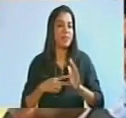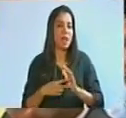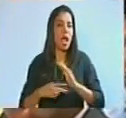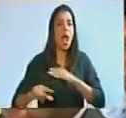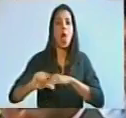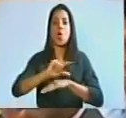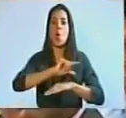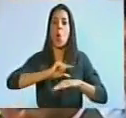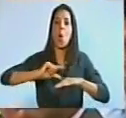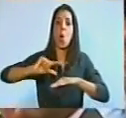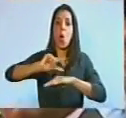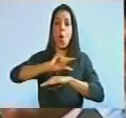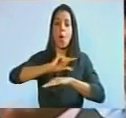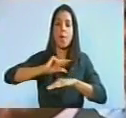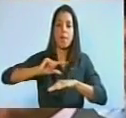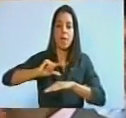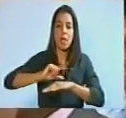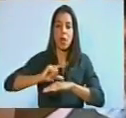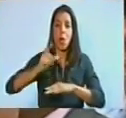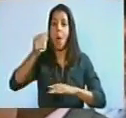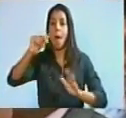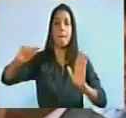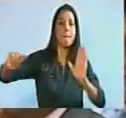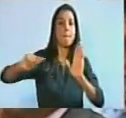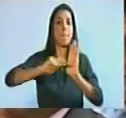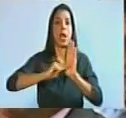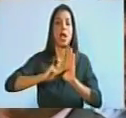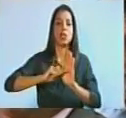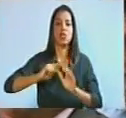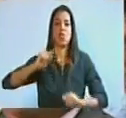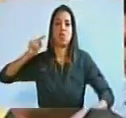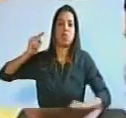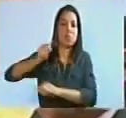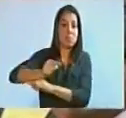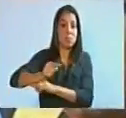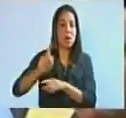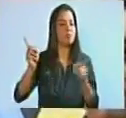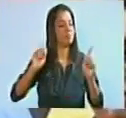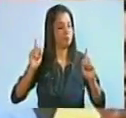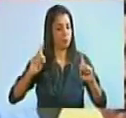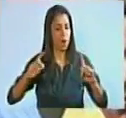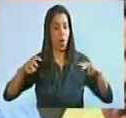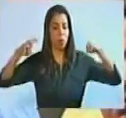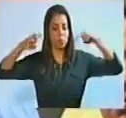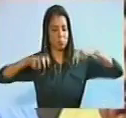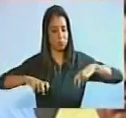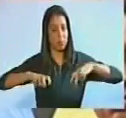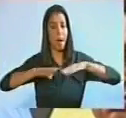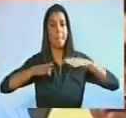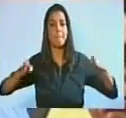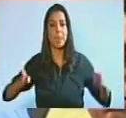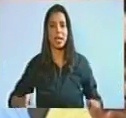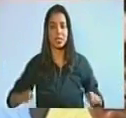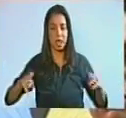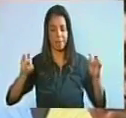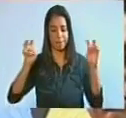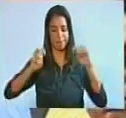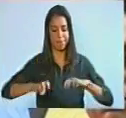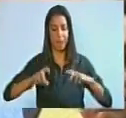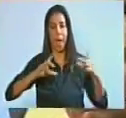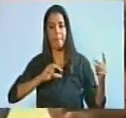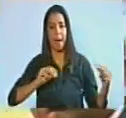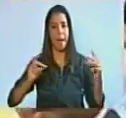Estado fijó los precios, sino que fueron precios acordados en una mesa. No es